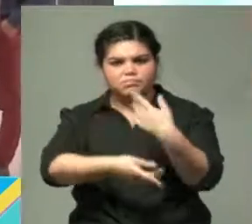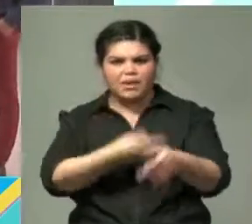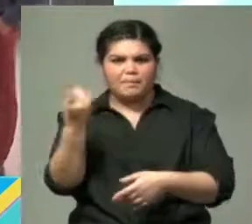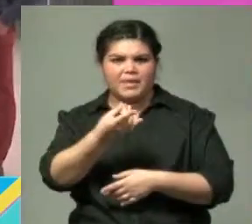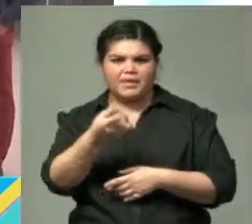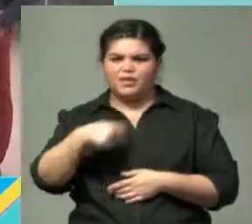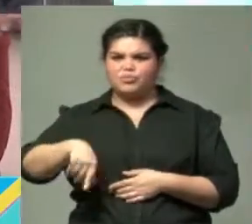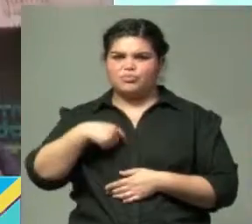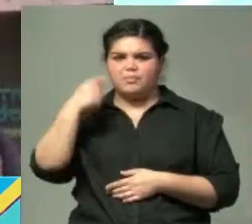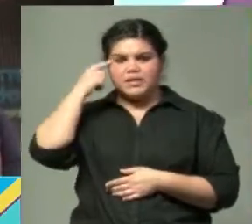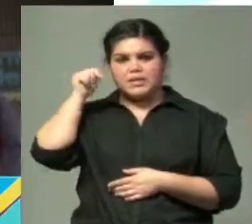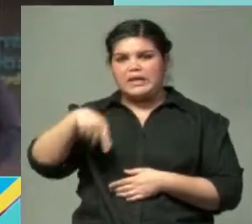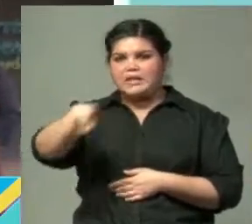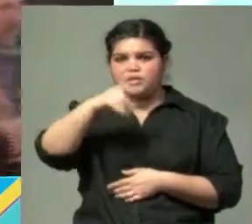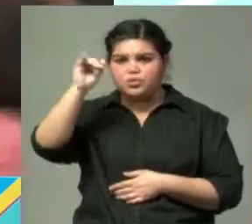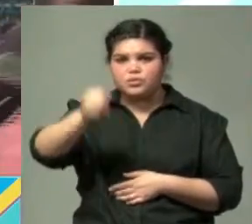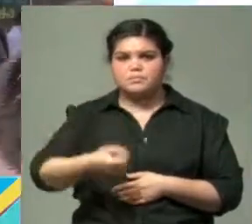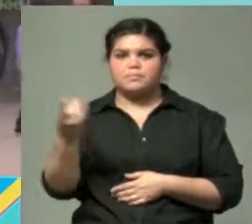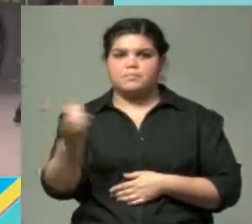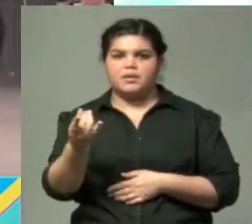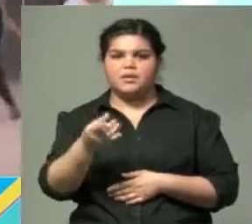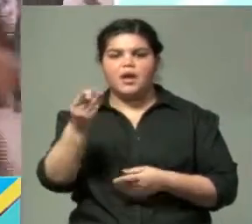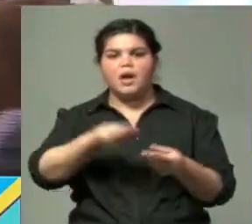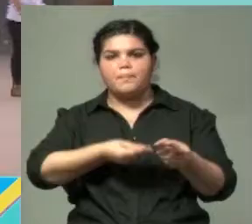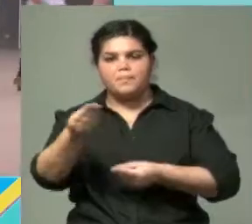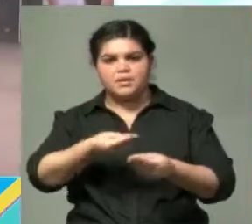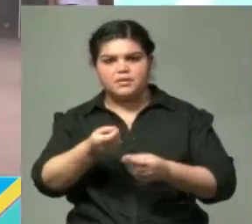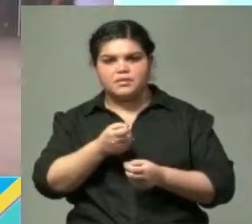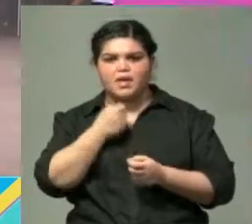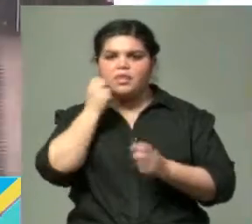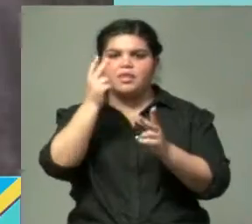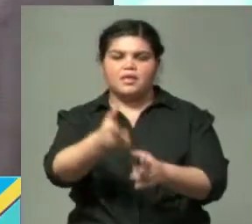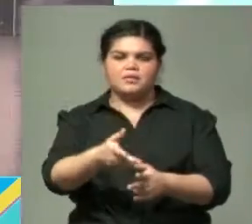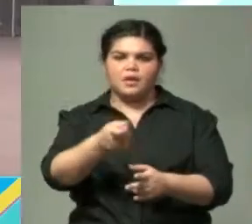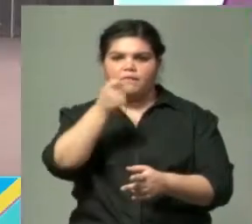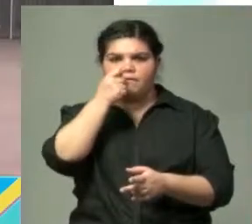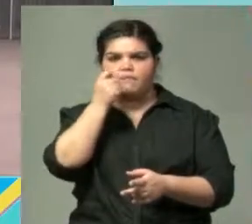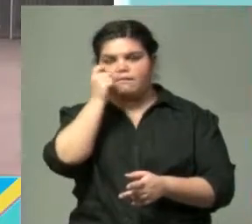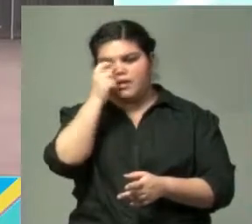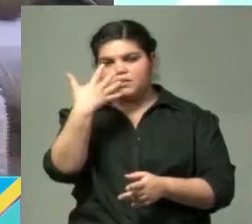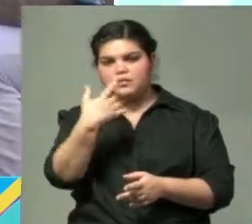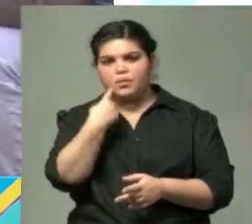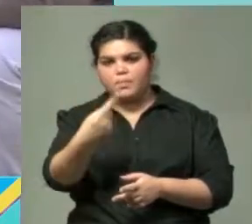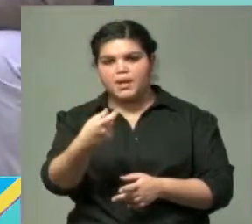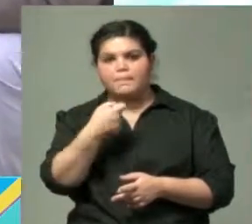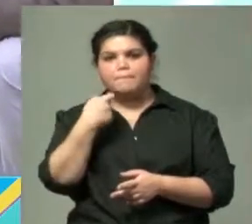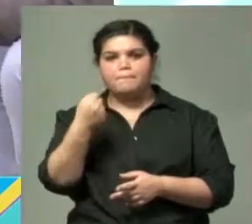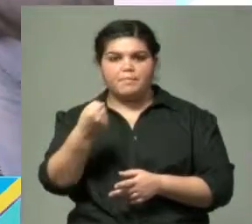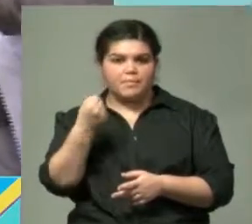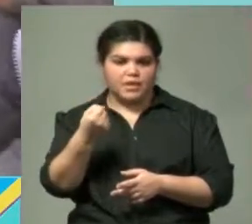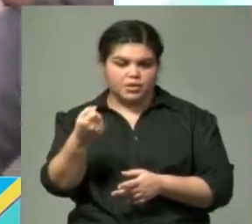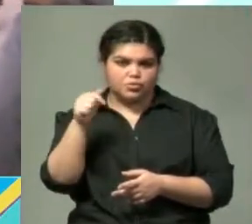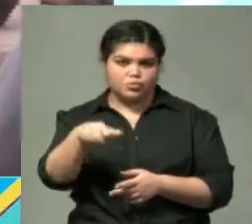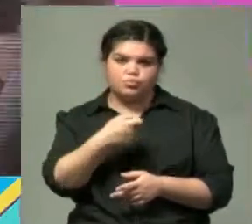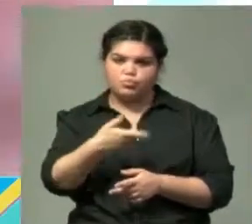que no pueden hacerlo, ¿no? Las grandes empresas que dicen que no pueden pagarle 25.000 pesos de salario a sus trabajadores, primero que abran los libros,